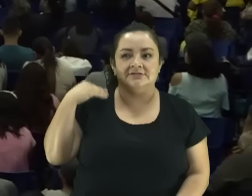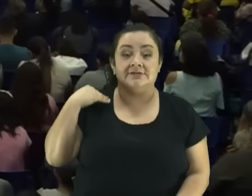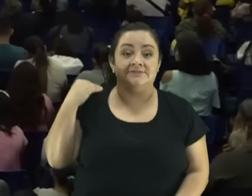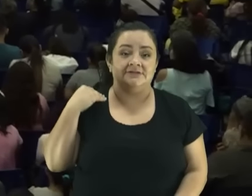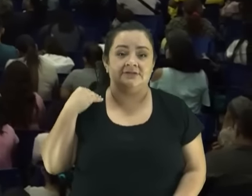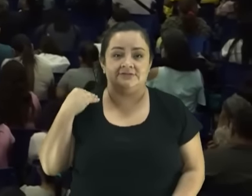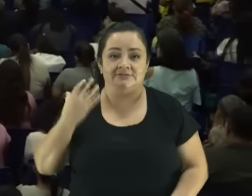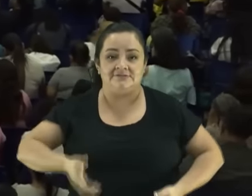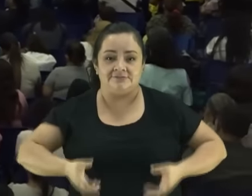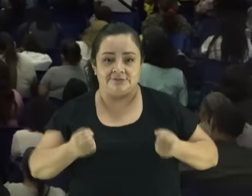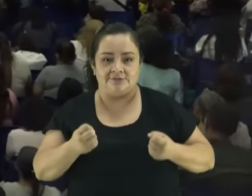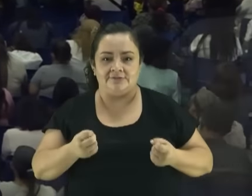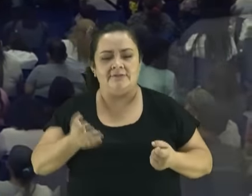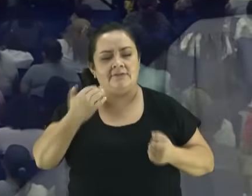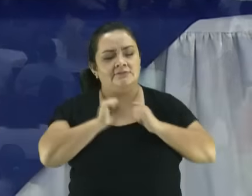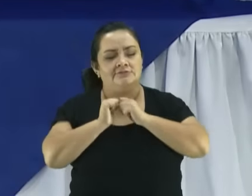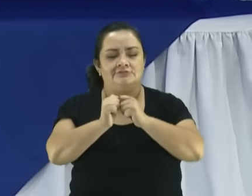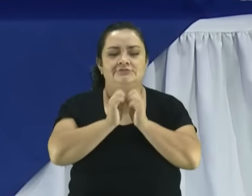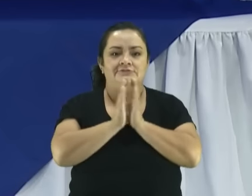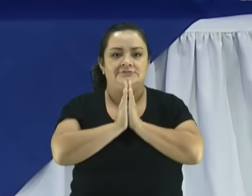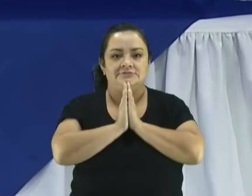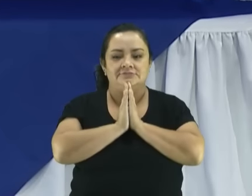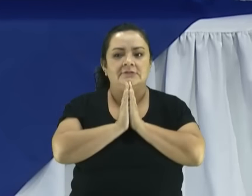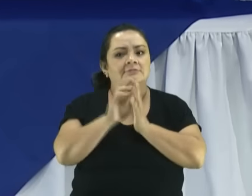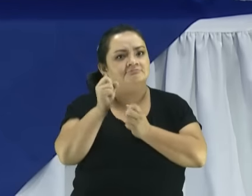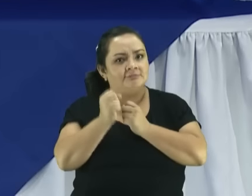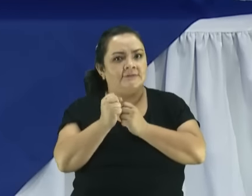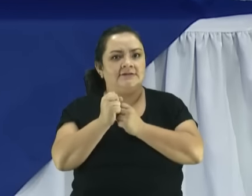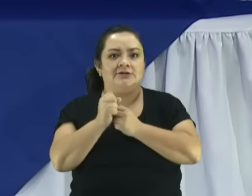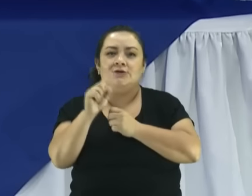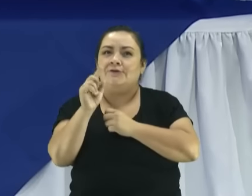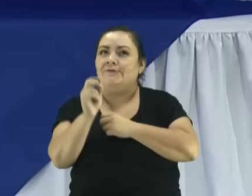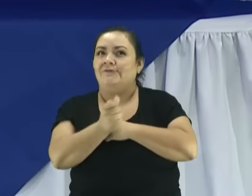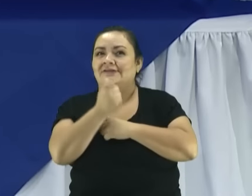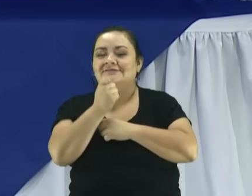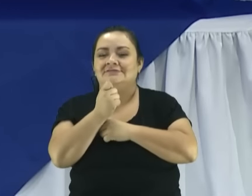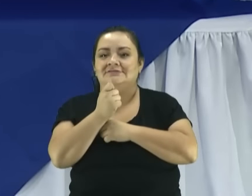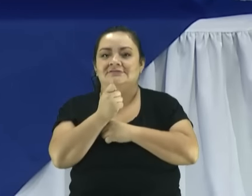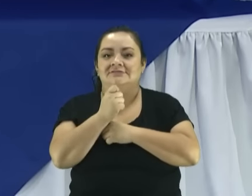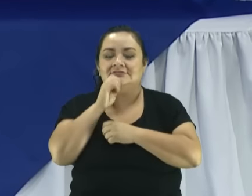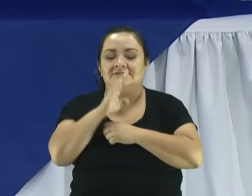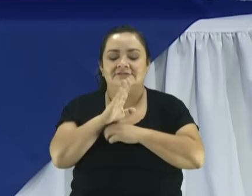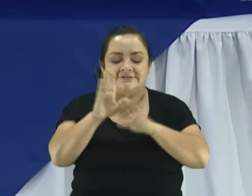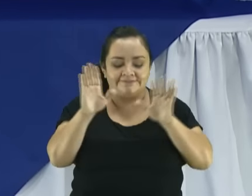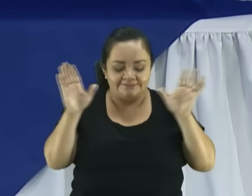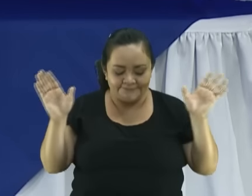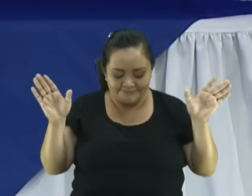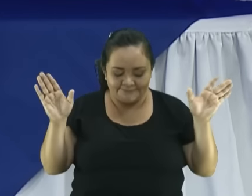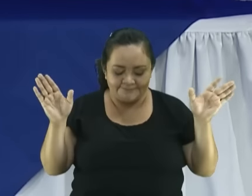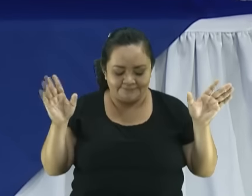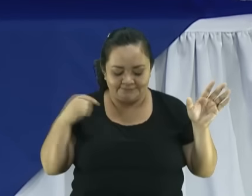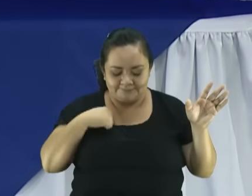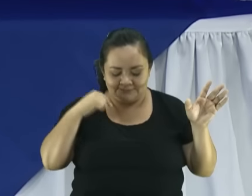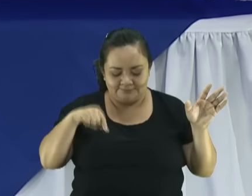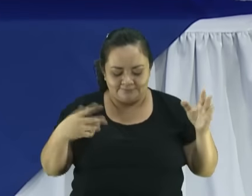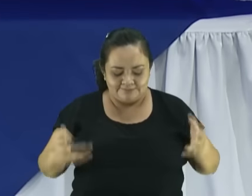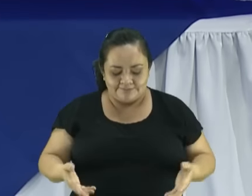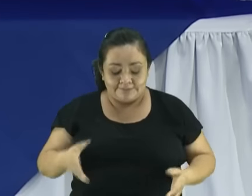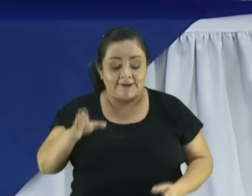ahí donde está por qué no oramos juntos ahí sentaditos una sencilla confesión de fe y dice Señor Jesús yo te recibo